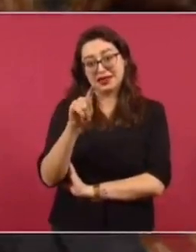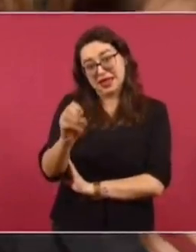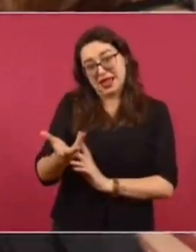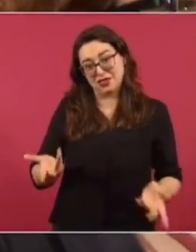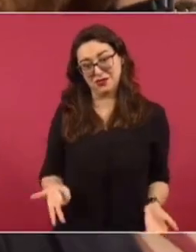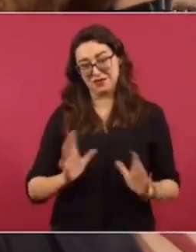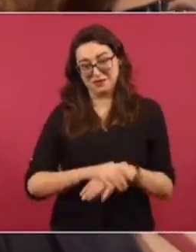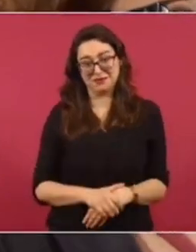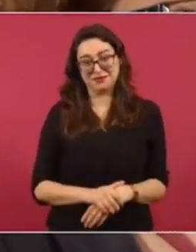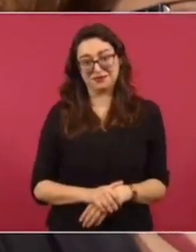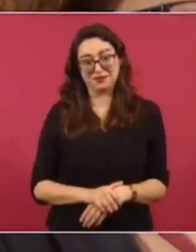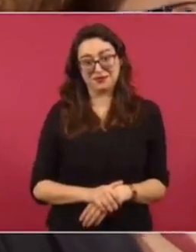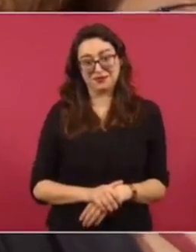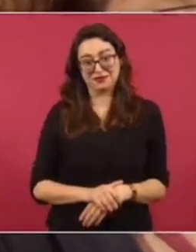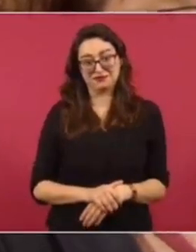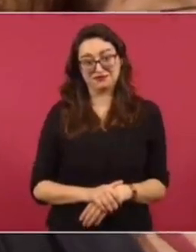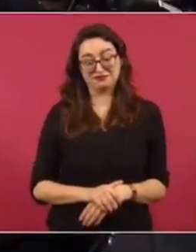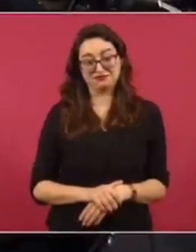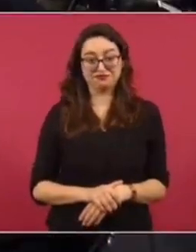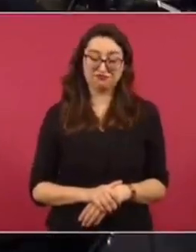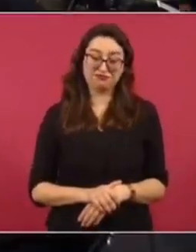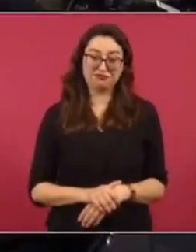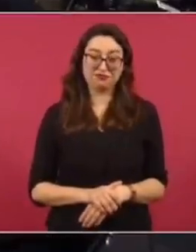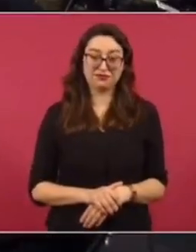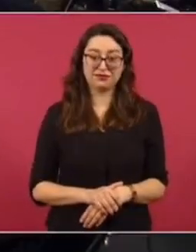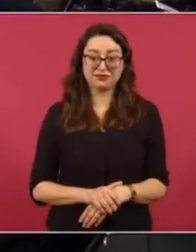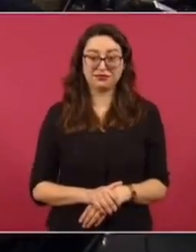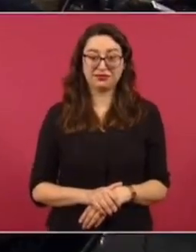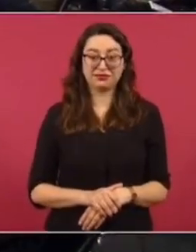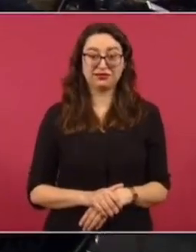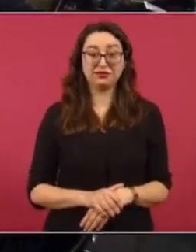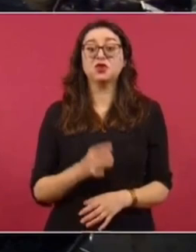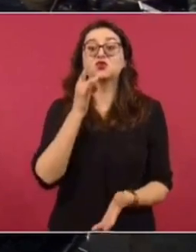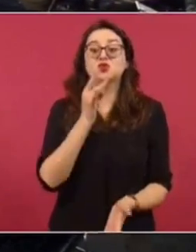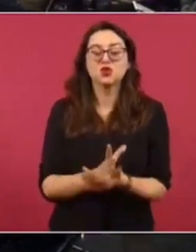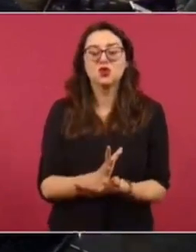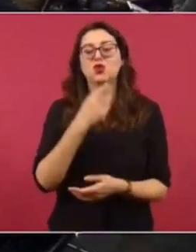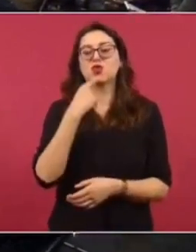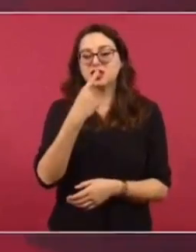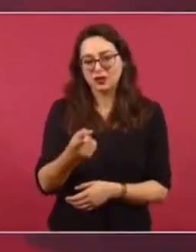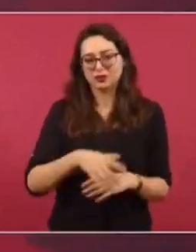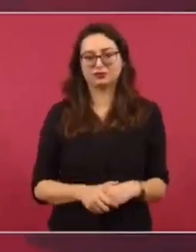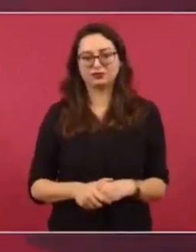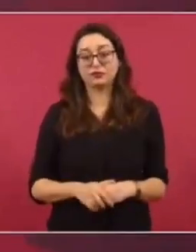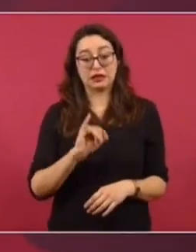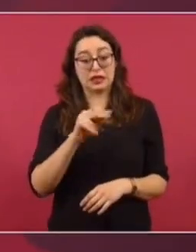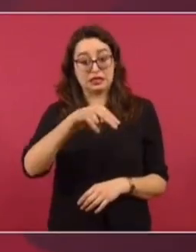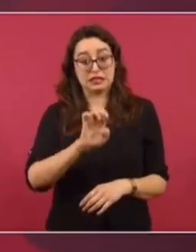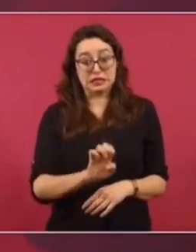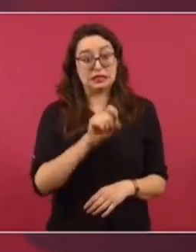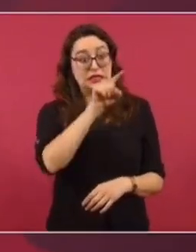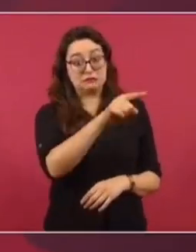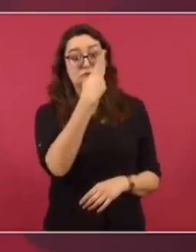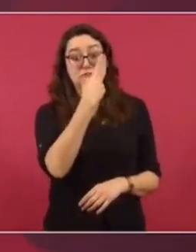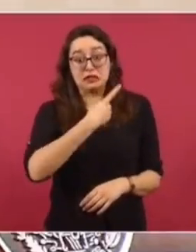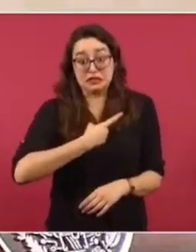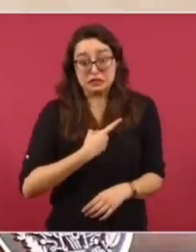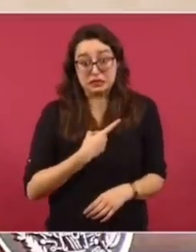como cuando se le pide información y no la da. Bueno, pero ya, nada más decir, si el INE nos dice que no se